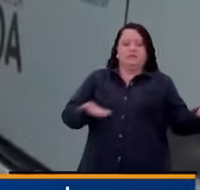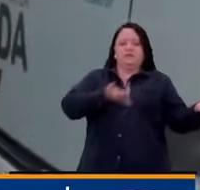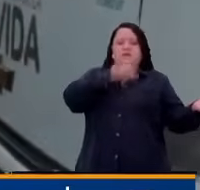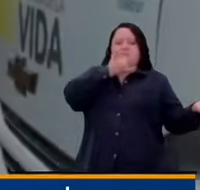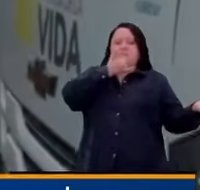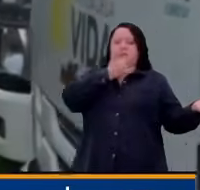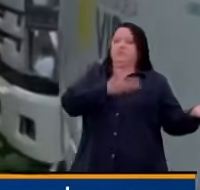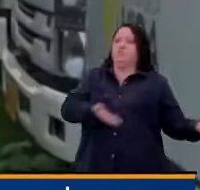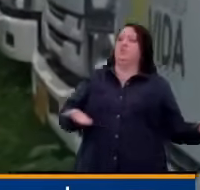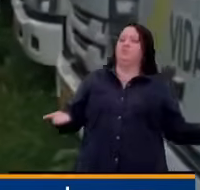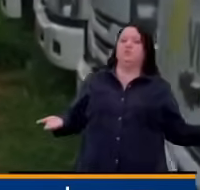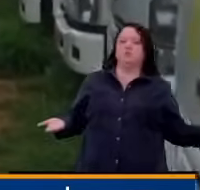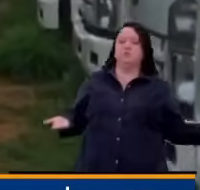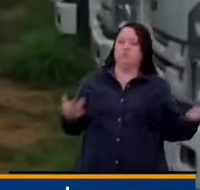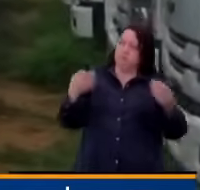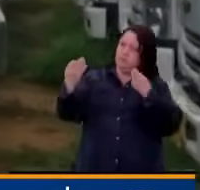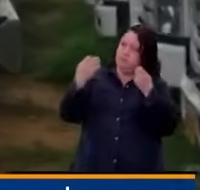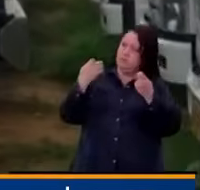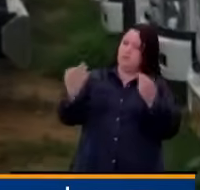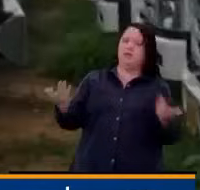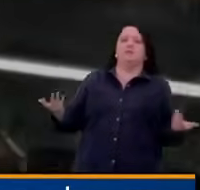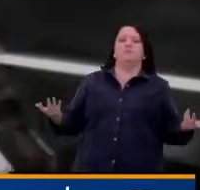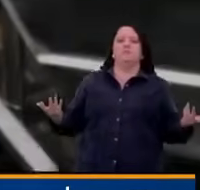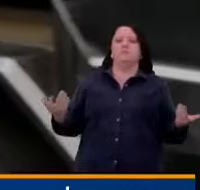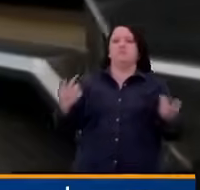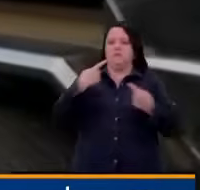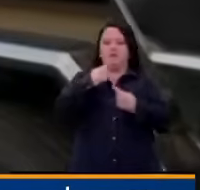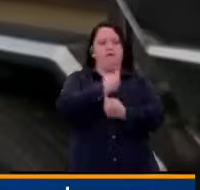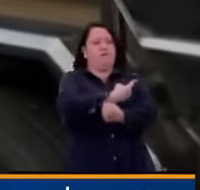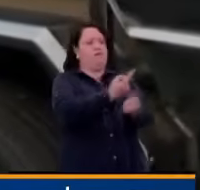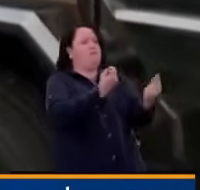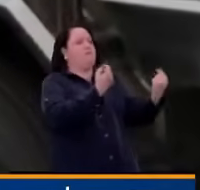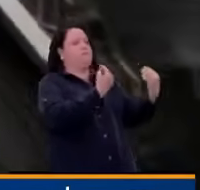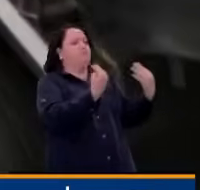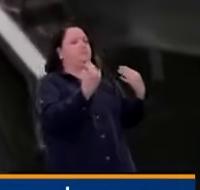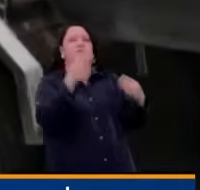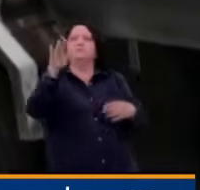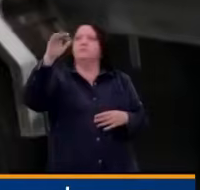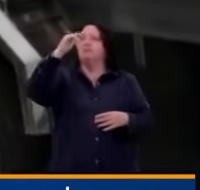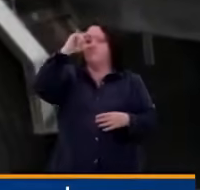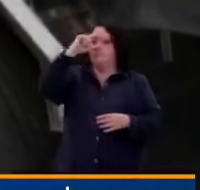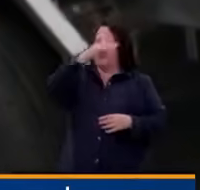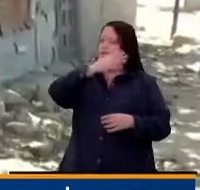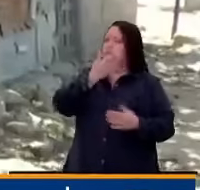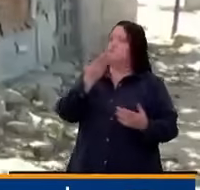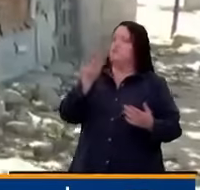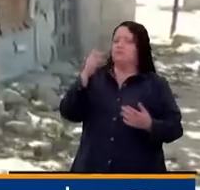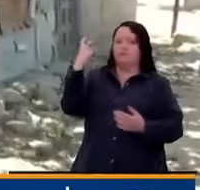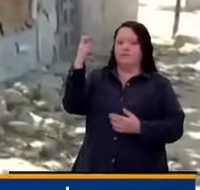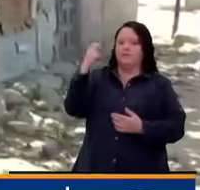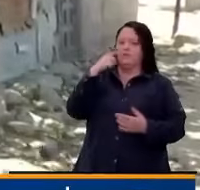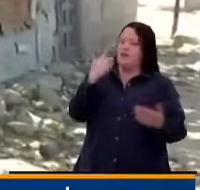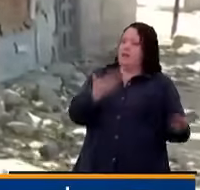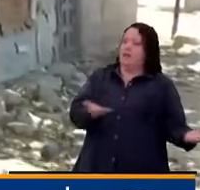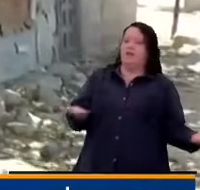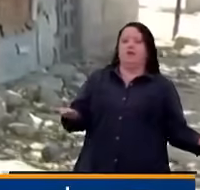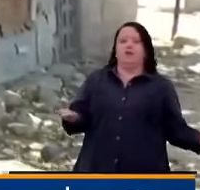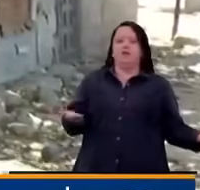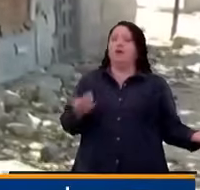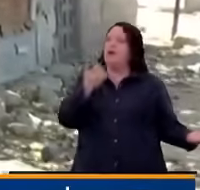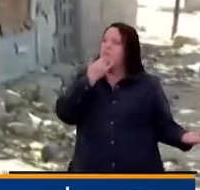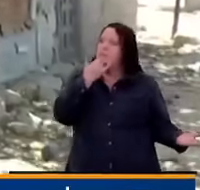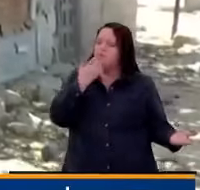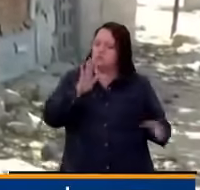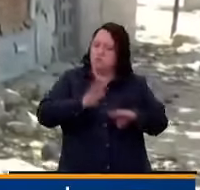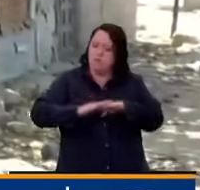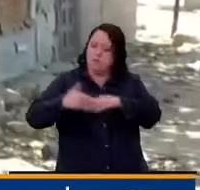tema? Queremos explicación pública, señor presidente Gustavo Petro, y a la fiscalía también. Queremos saber cuáles son los